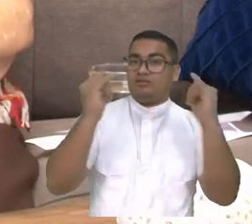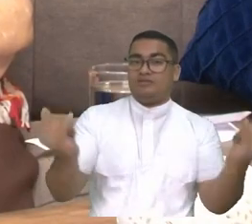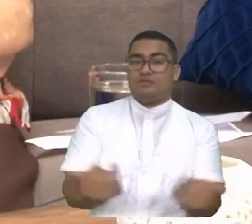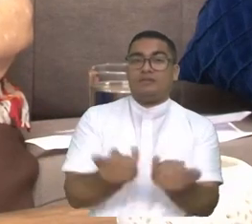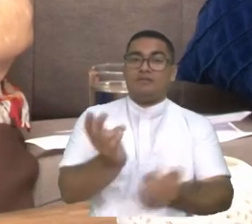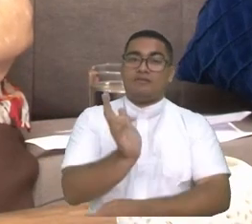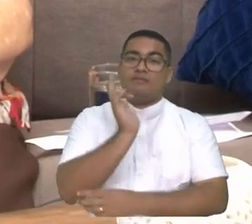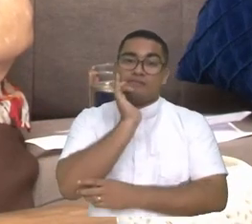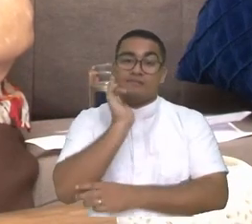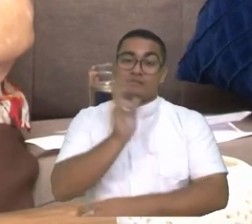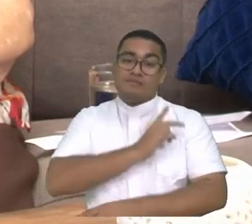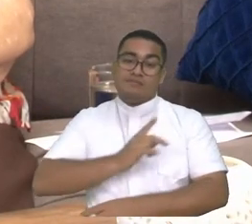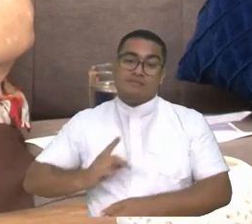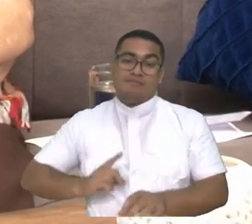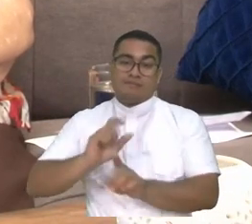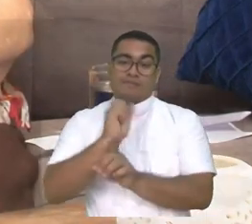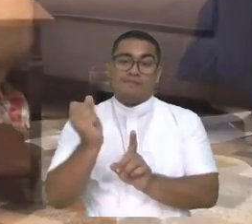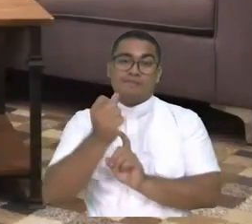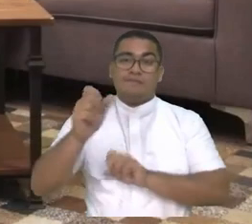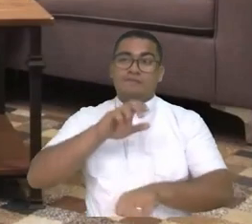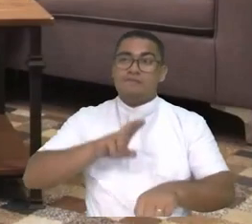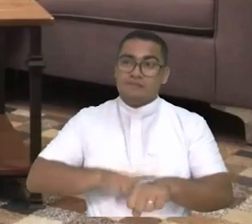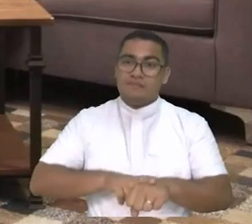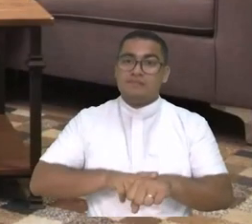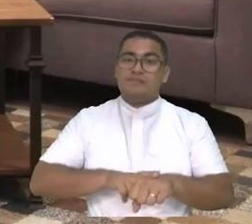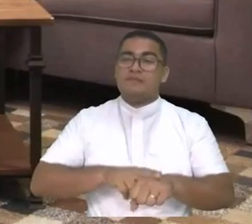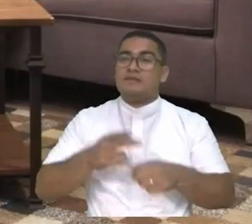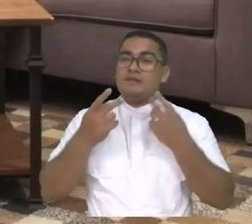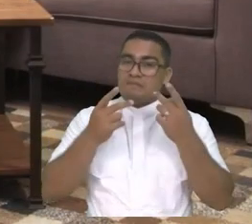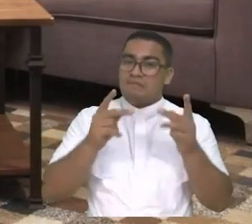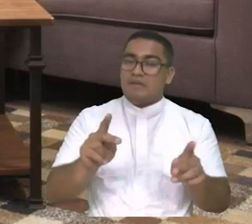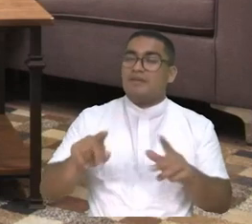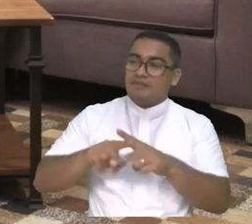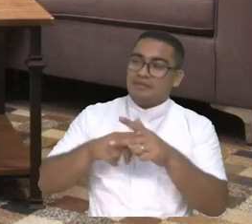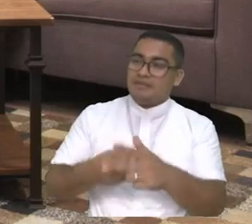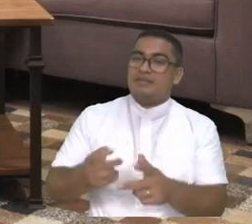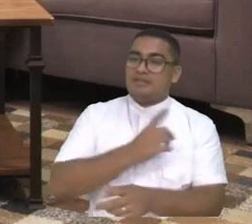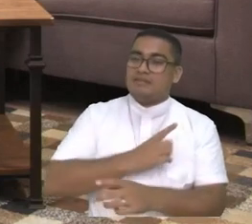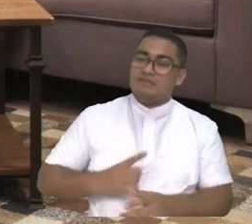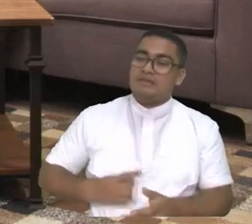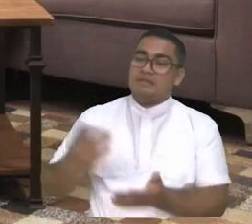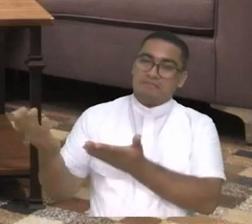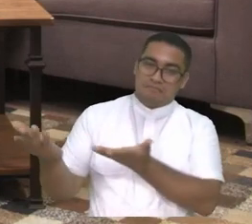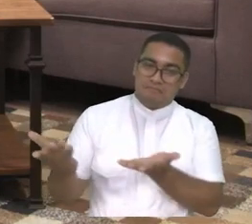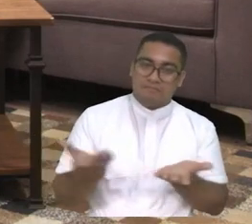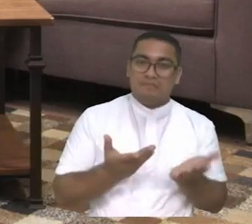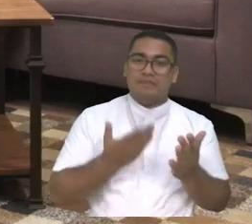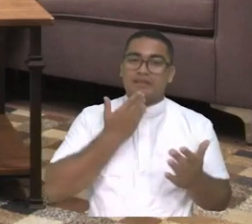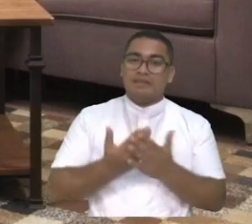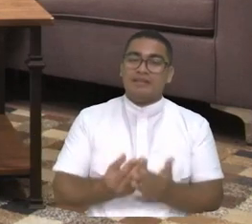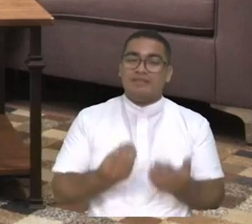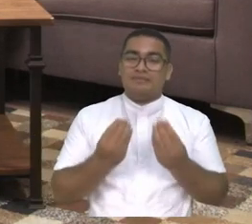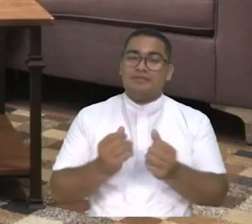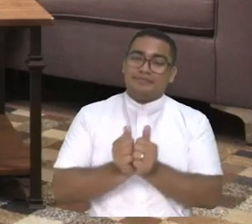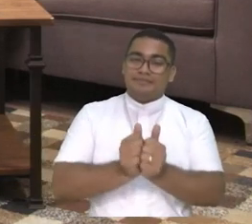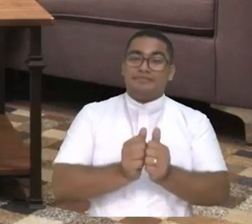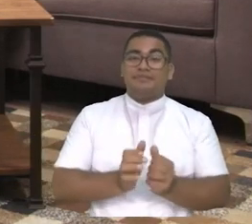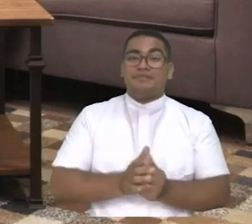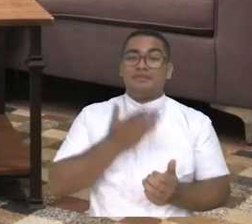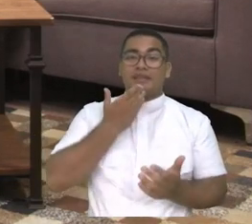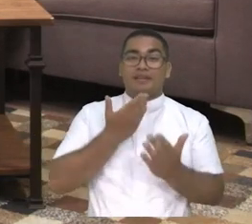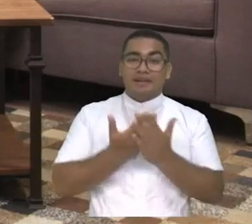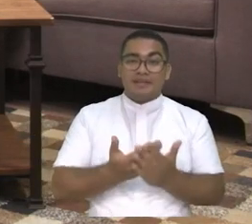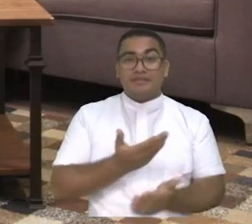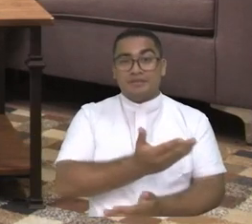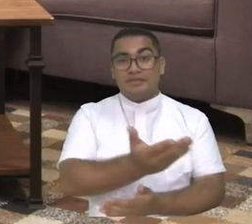programa bastante especial, habrán otros panelistas también, pero empezamos con usted, diputada, bienvenida, muchas gracias por acompañarnos. Gracias a ustedes